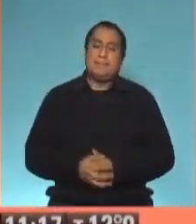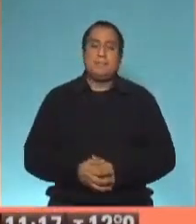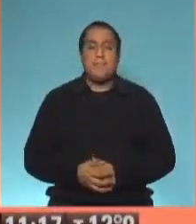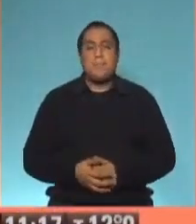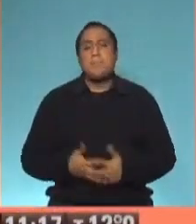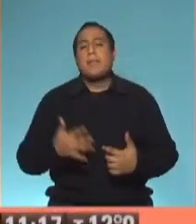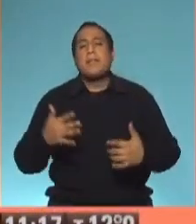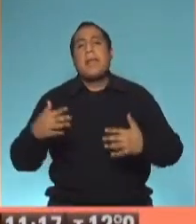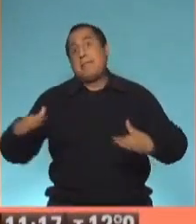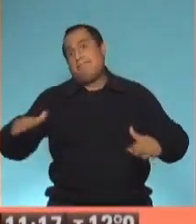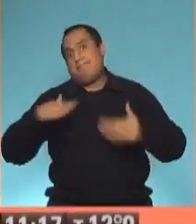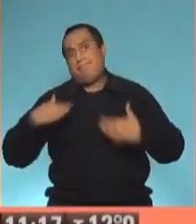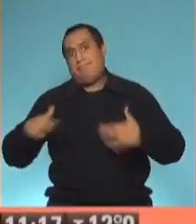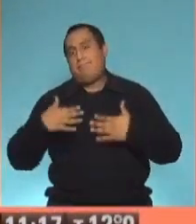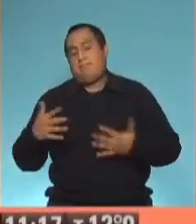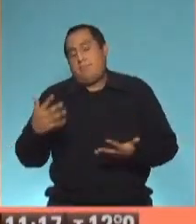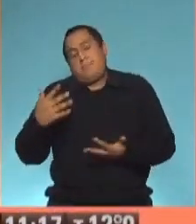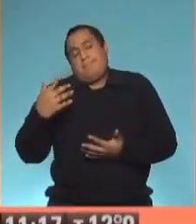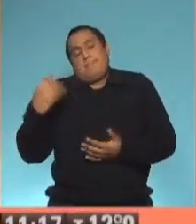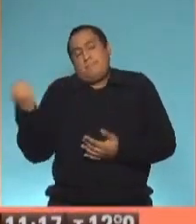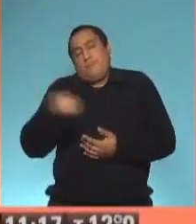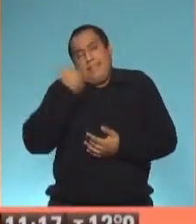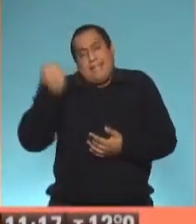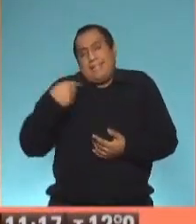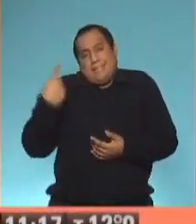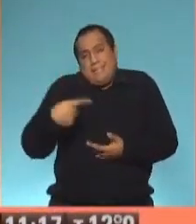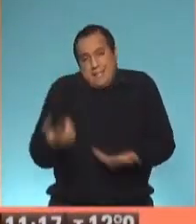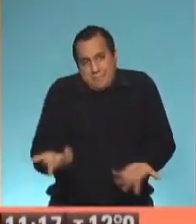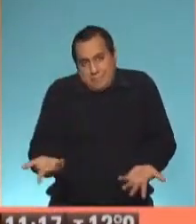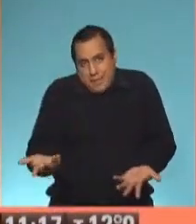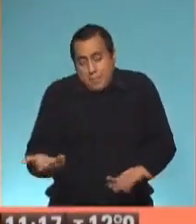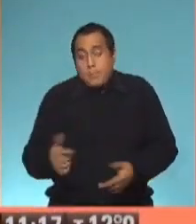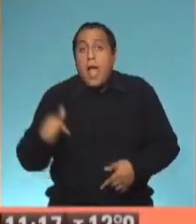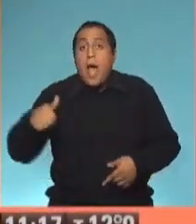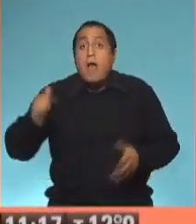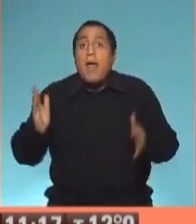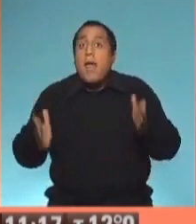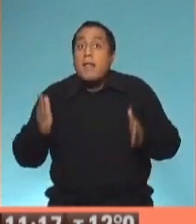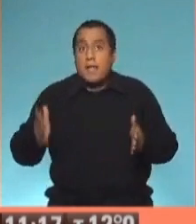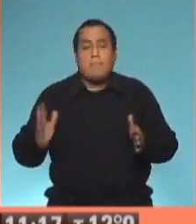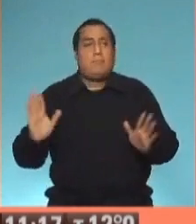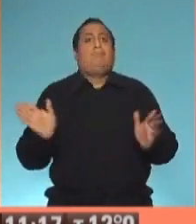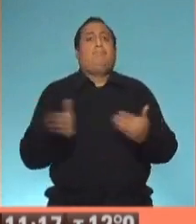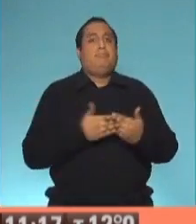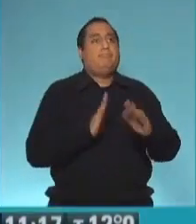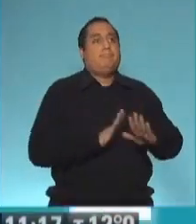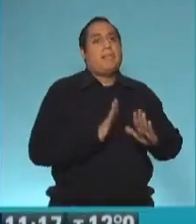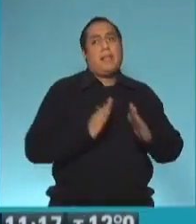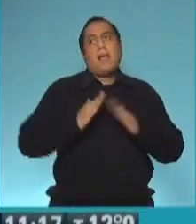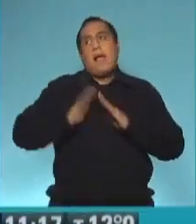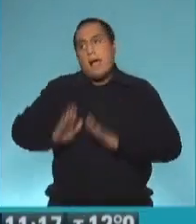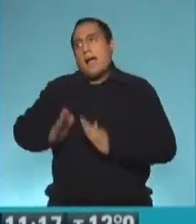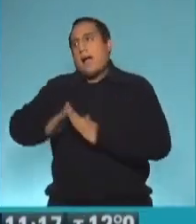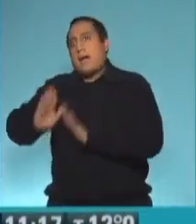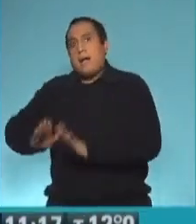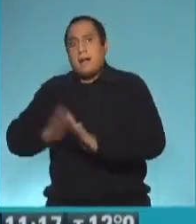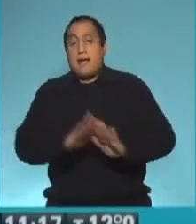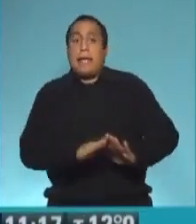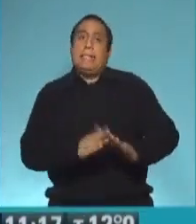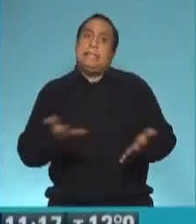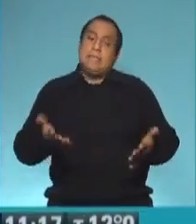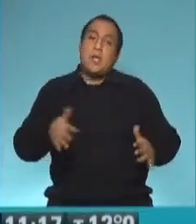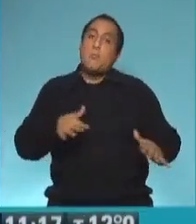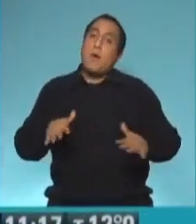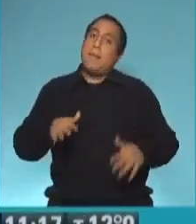La actividad física siempre es importante, mucho más en estos tiempos de confinamiento y de quedarse en casa, en los cuales nos